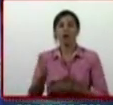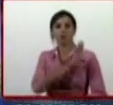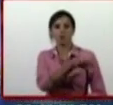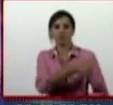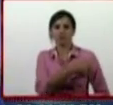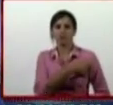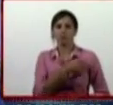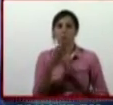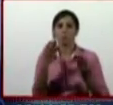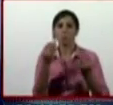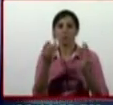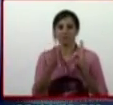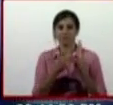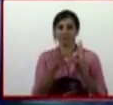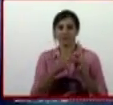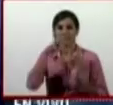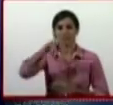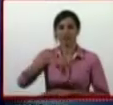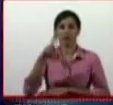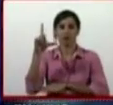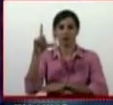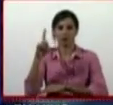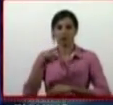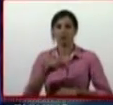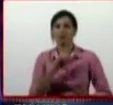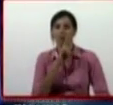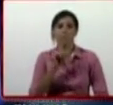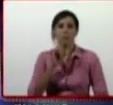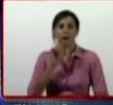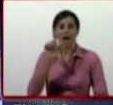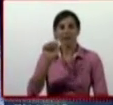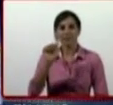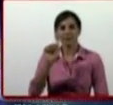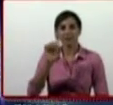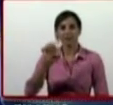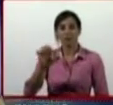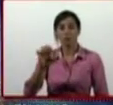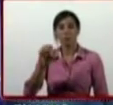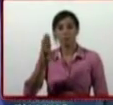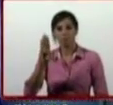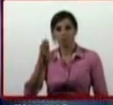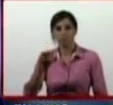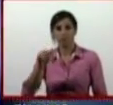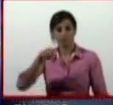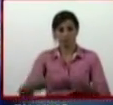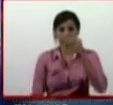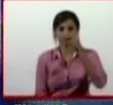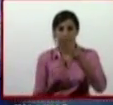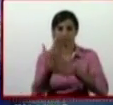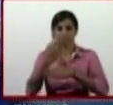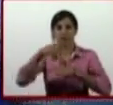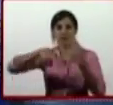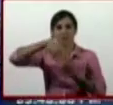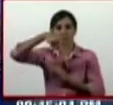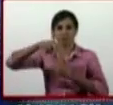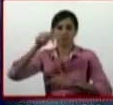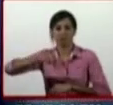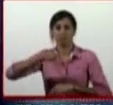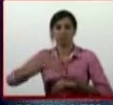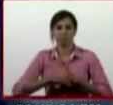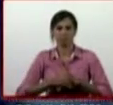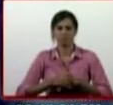Politécnica Territorial del Estado Lara Andrés Eloy Blanco. Una universidad creada en revolución, una universidad creada para la